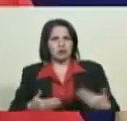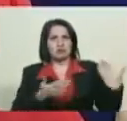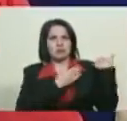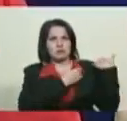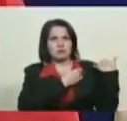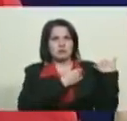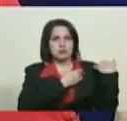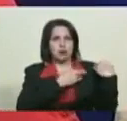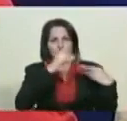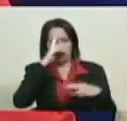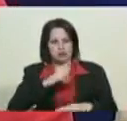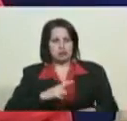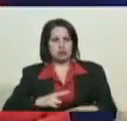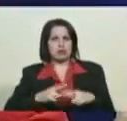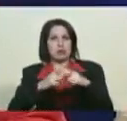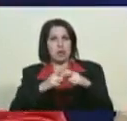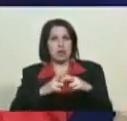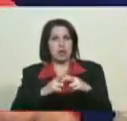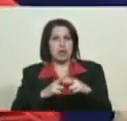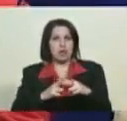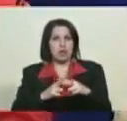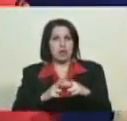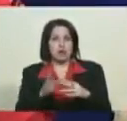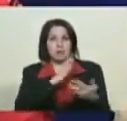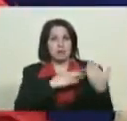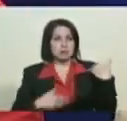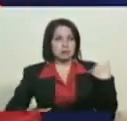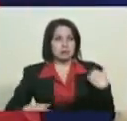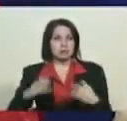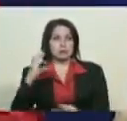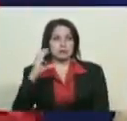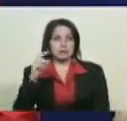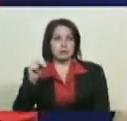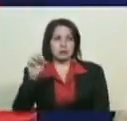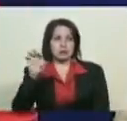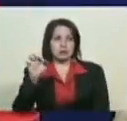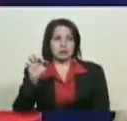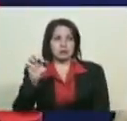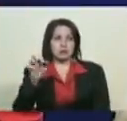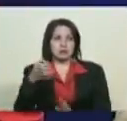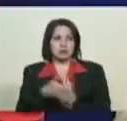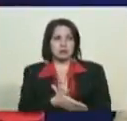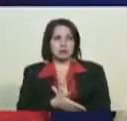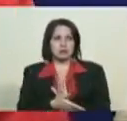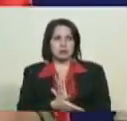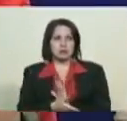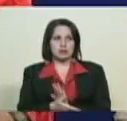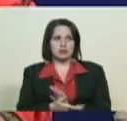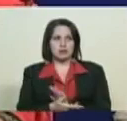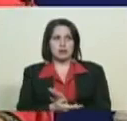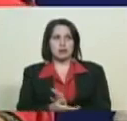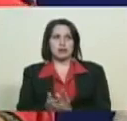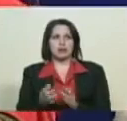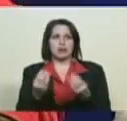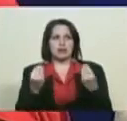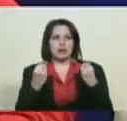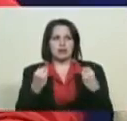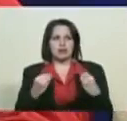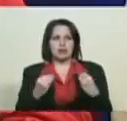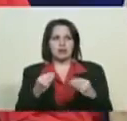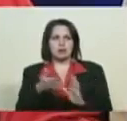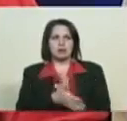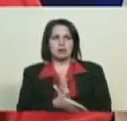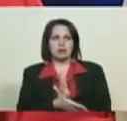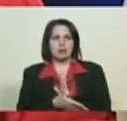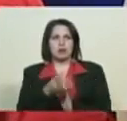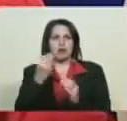responsabilidad, honestidad de Tibisay Lucena. Y Tibisay Lucena se ha parado a decir que nosotros perdimos. ¿Por eso nosotros lo hemos atacado? No, no